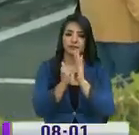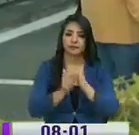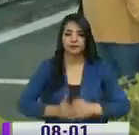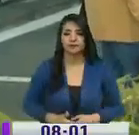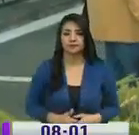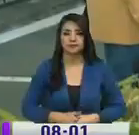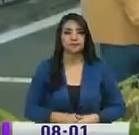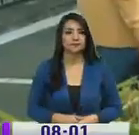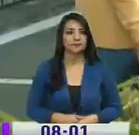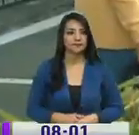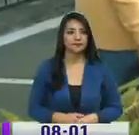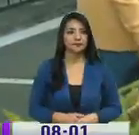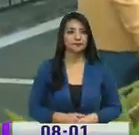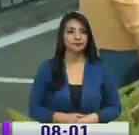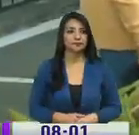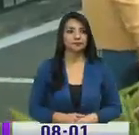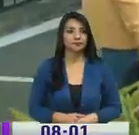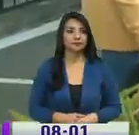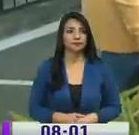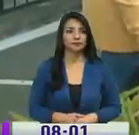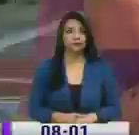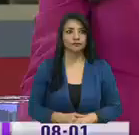En Quito informó Andrea Urbe.